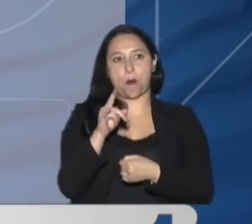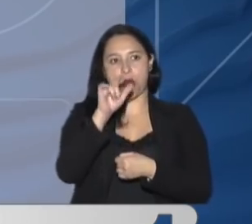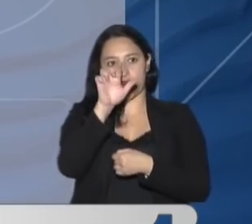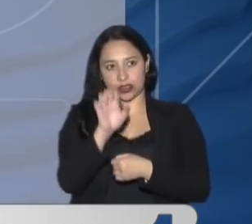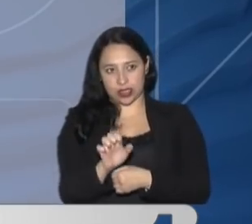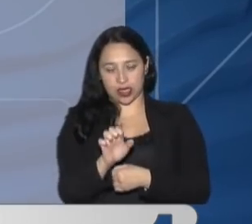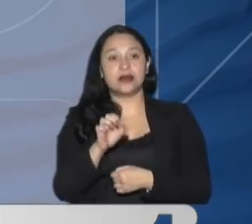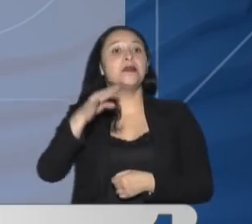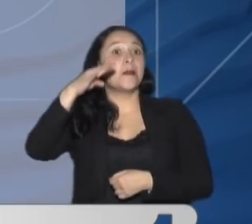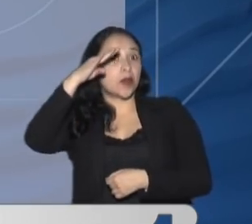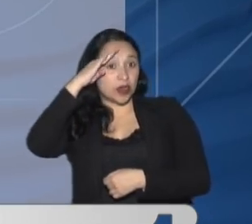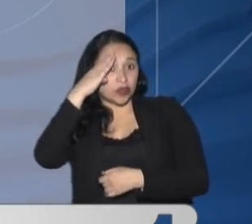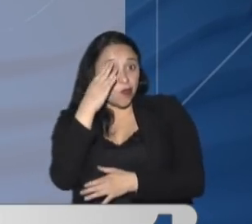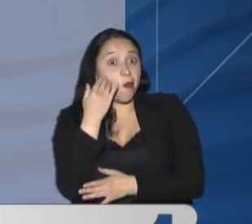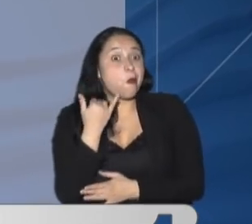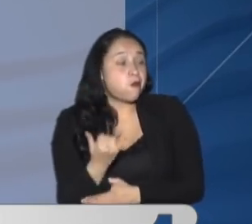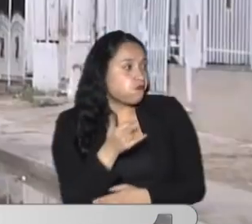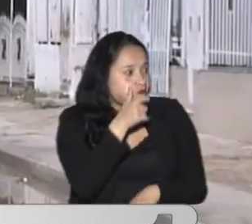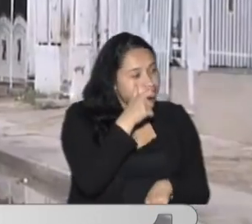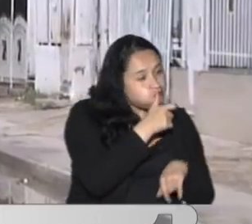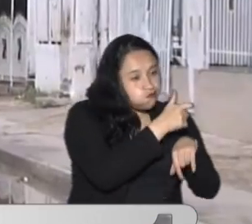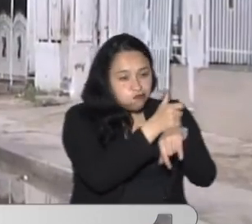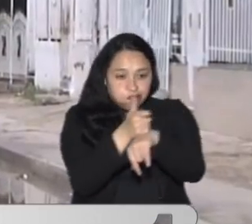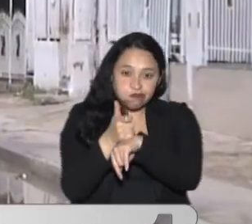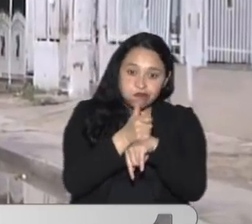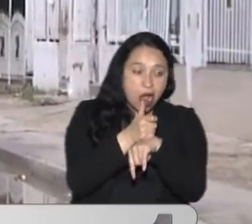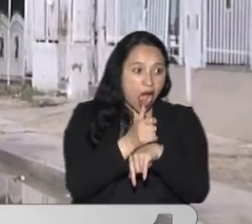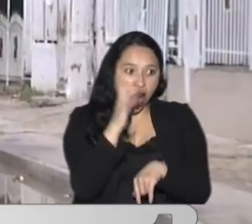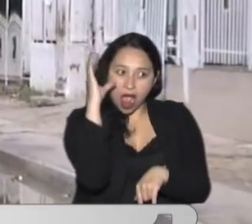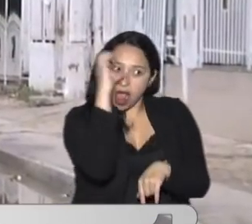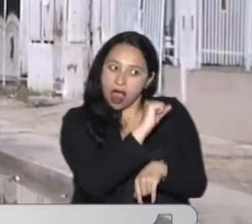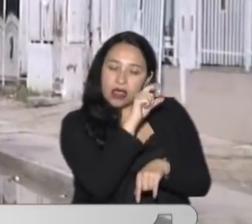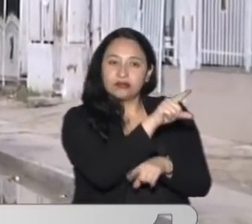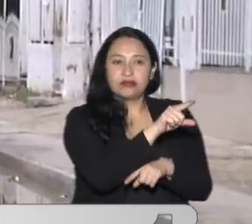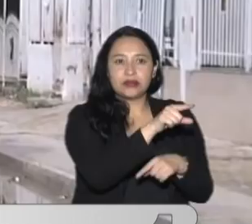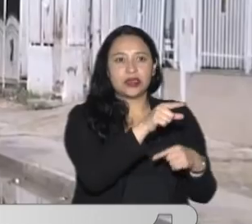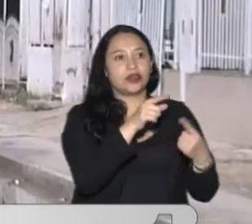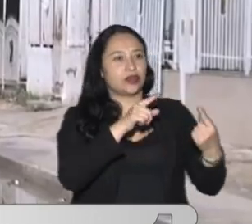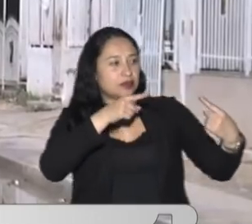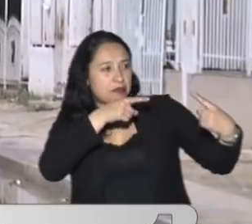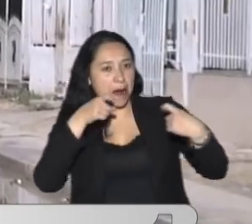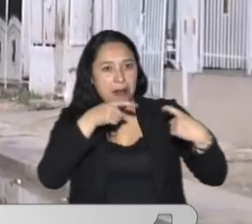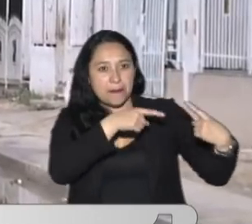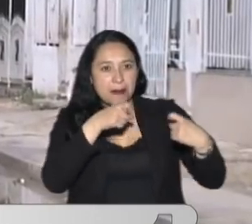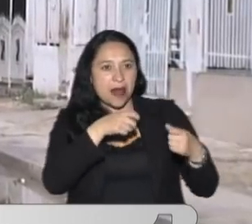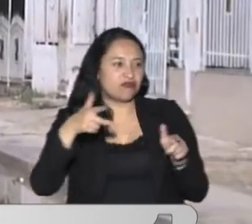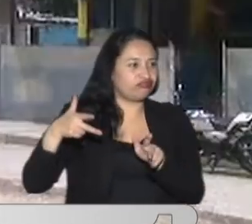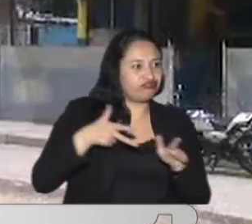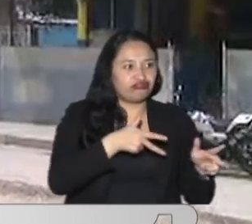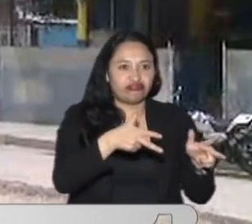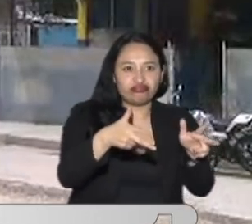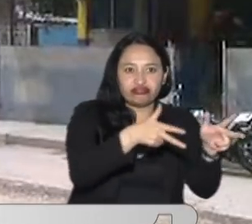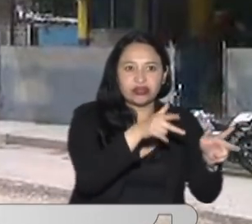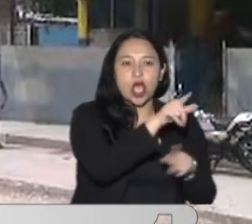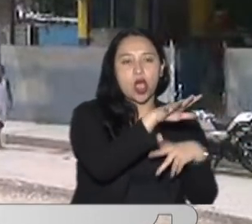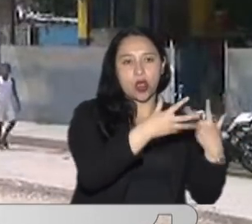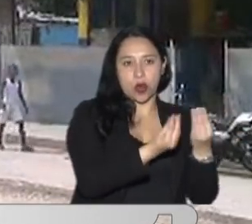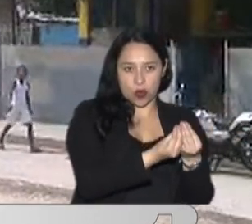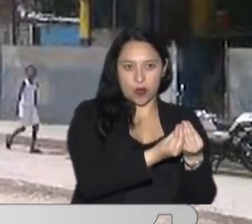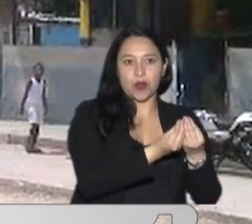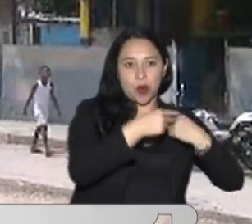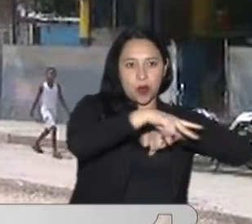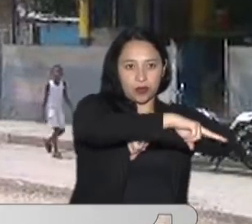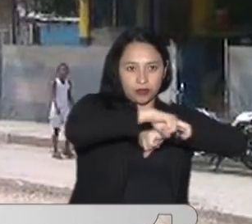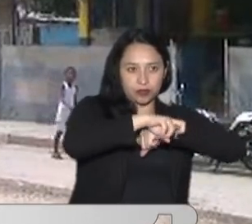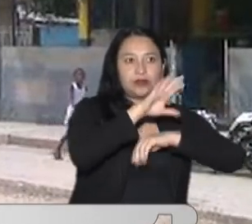autoridades realizaban actividades de control cuando se percataron del hecho e iniciaron la persecución contra estos